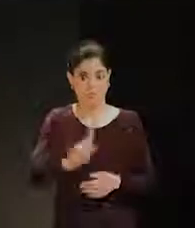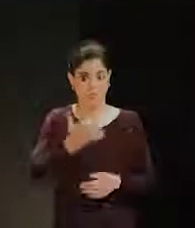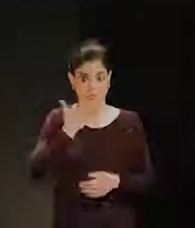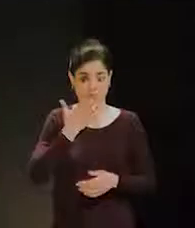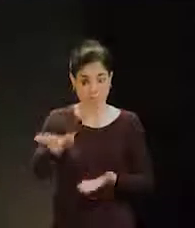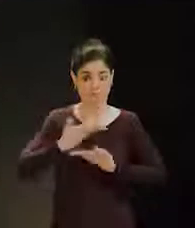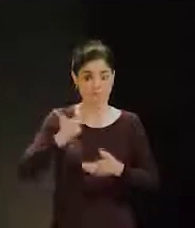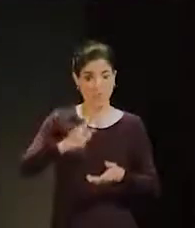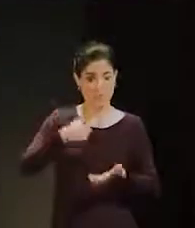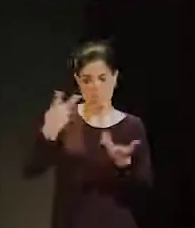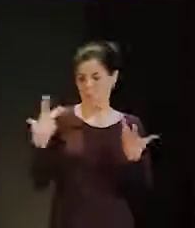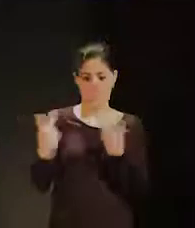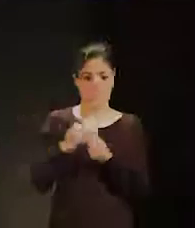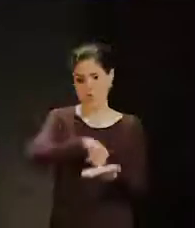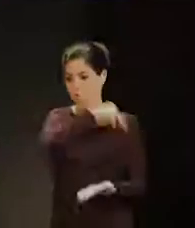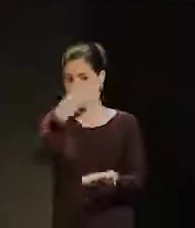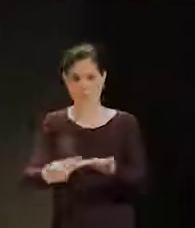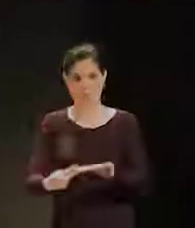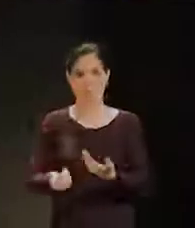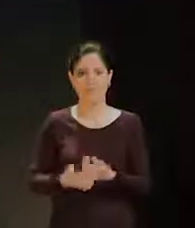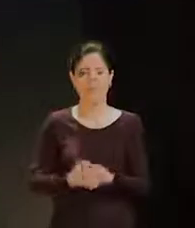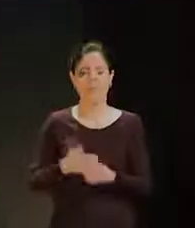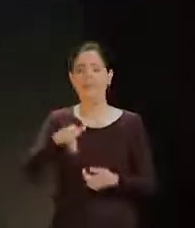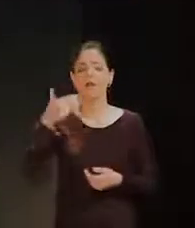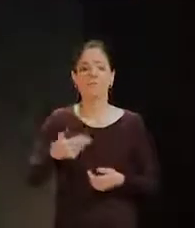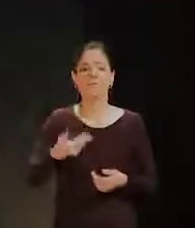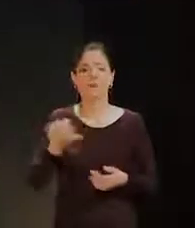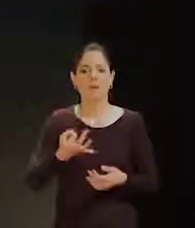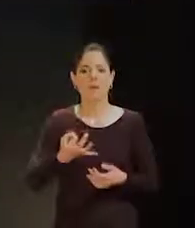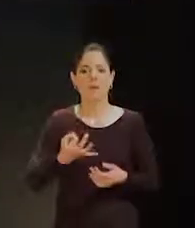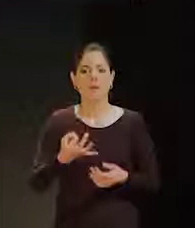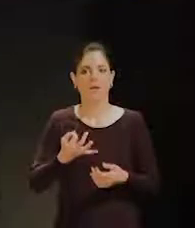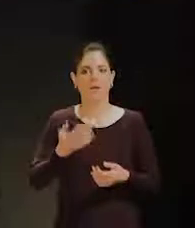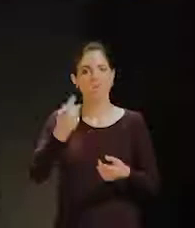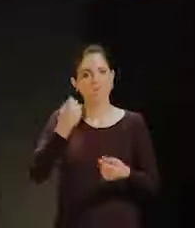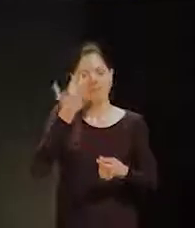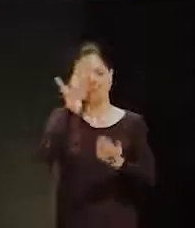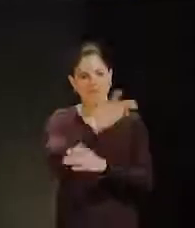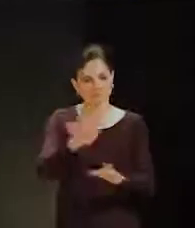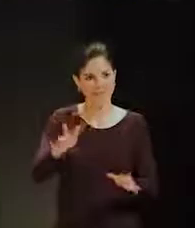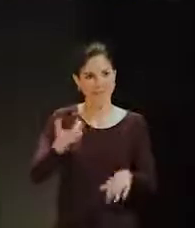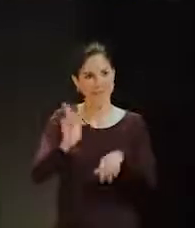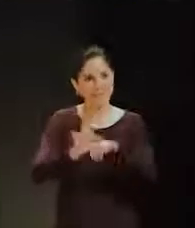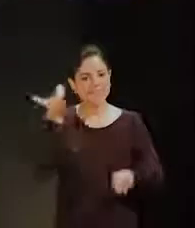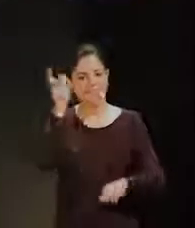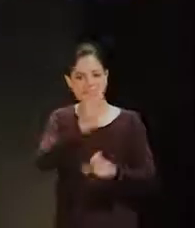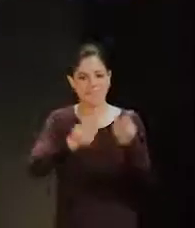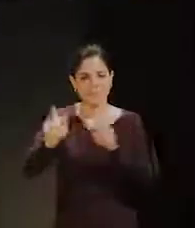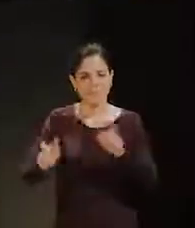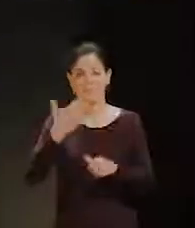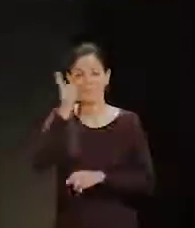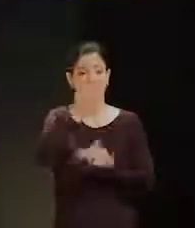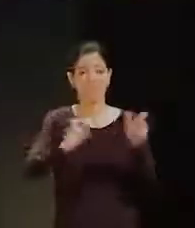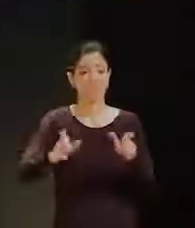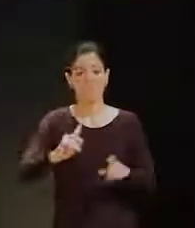me caigo yo con él. Entonces, lo importante es desarrollar la sensibilidad para poder hacer pensar a la gente. Si no, la